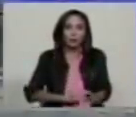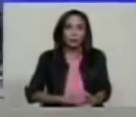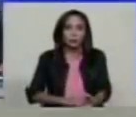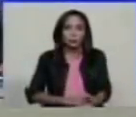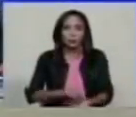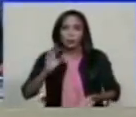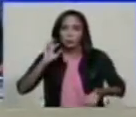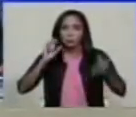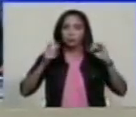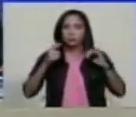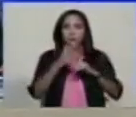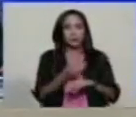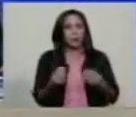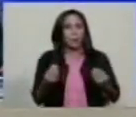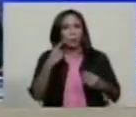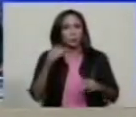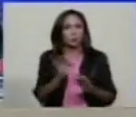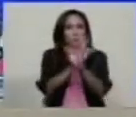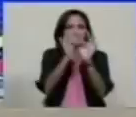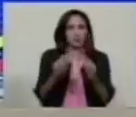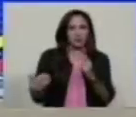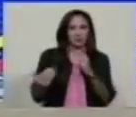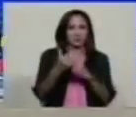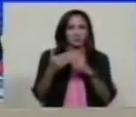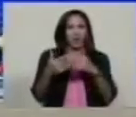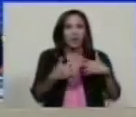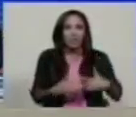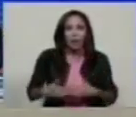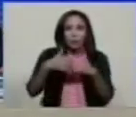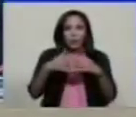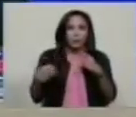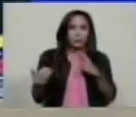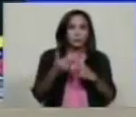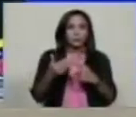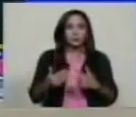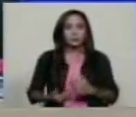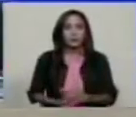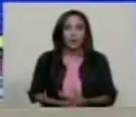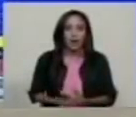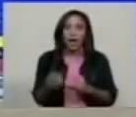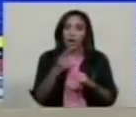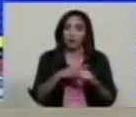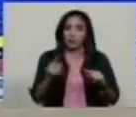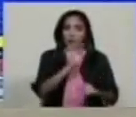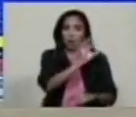cuando veo la forma brutal con que actúa el imperio estadounidense contra gobernantes